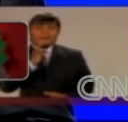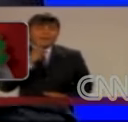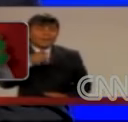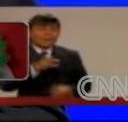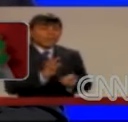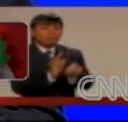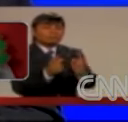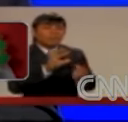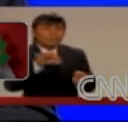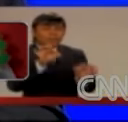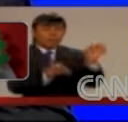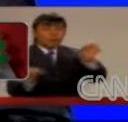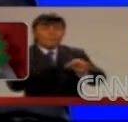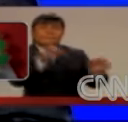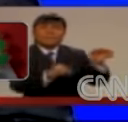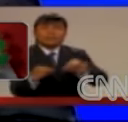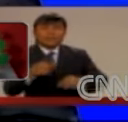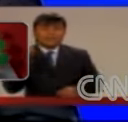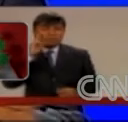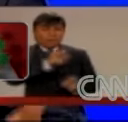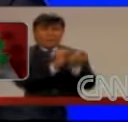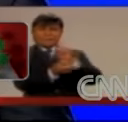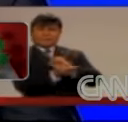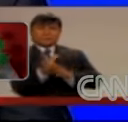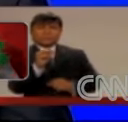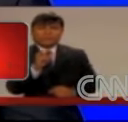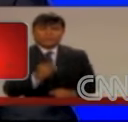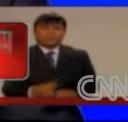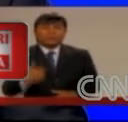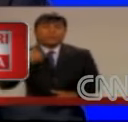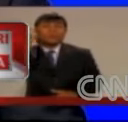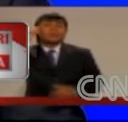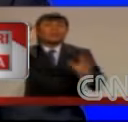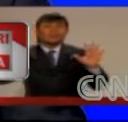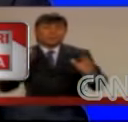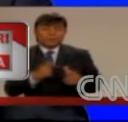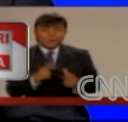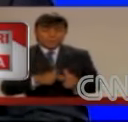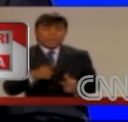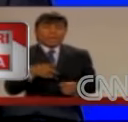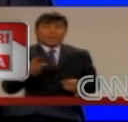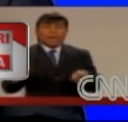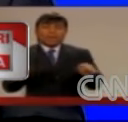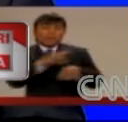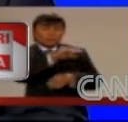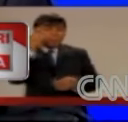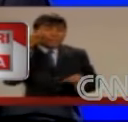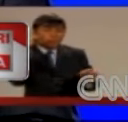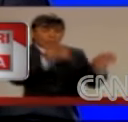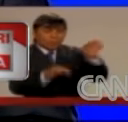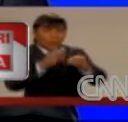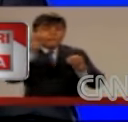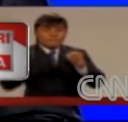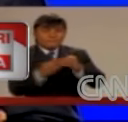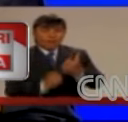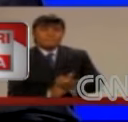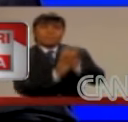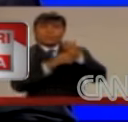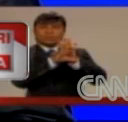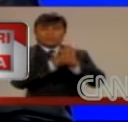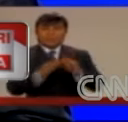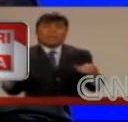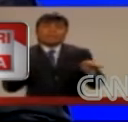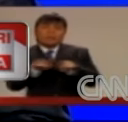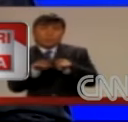imposición. La imposición es propia de las dictaduras, la concertación es propia de las democracias. Y si nosotros estamos concertando, hoy día